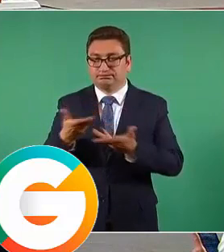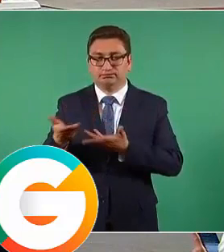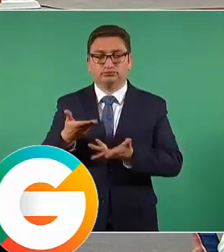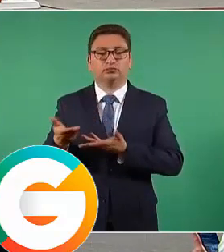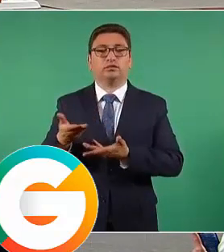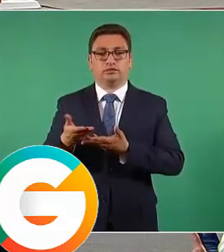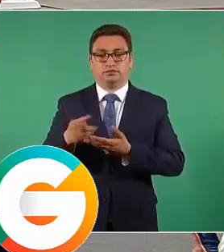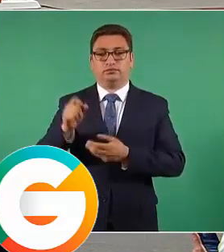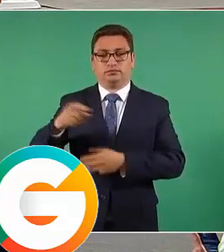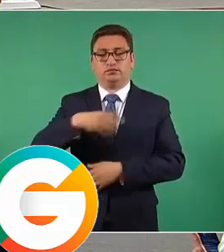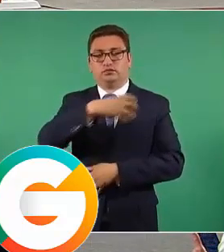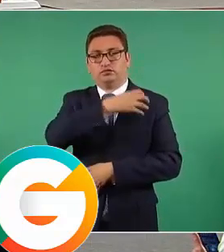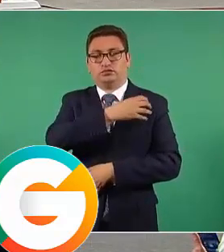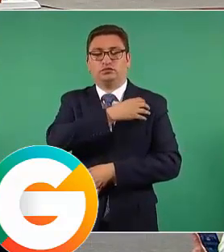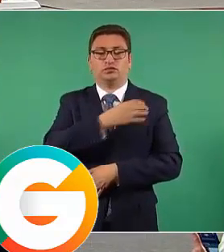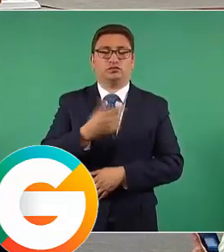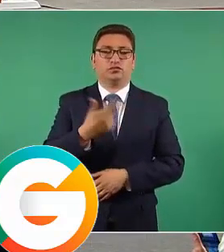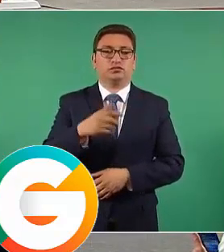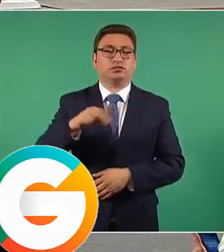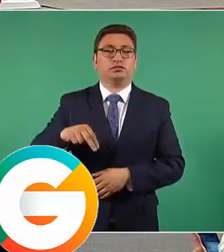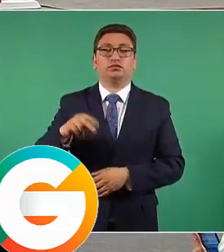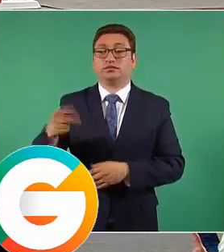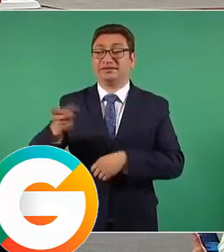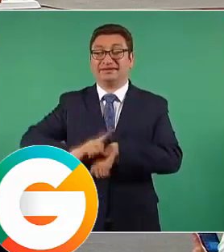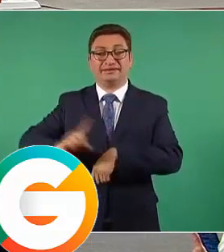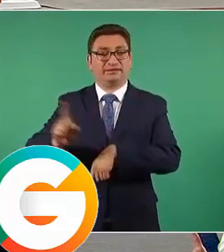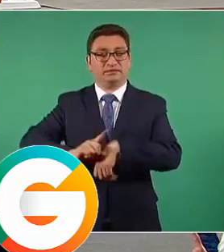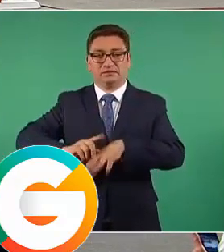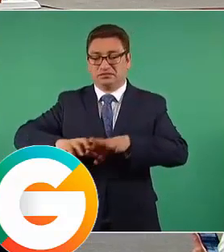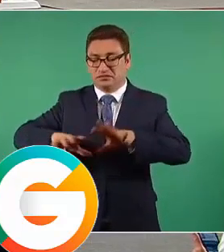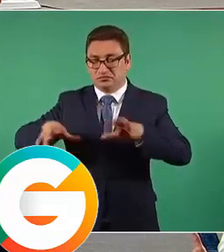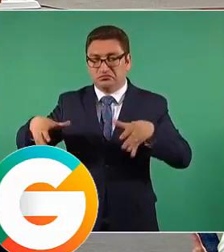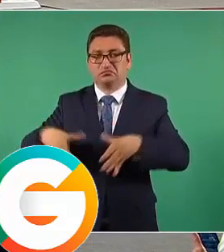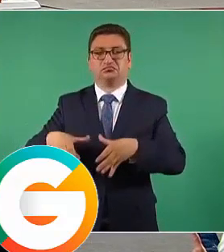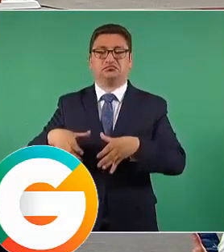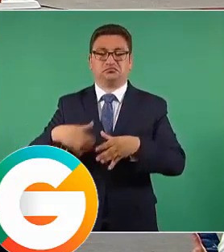el Comandante de la Guardia Nacional, todos los días.